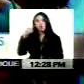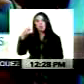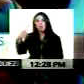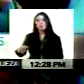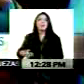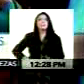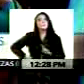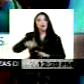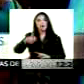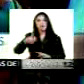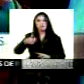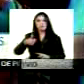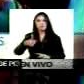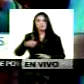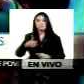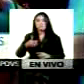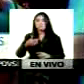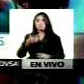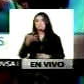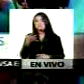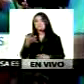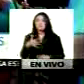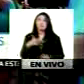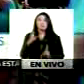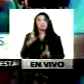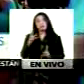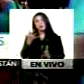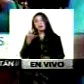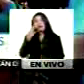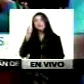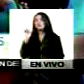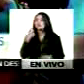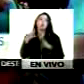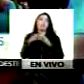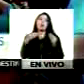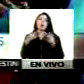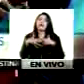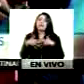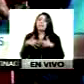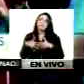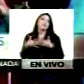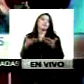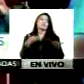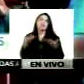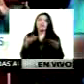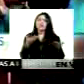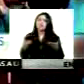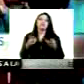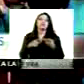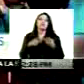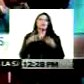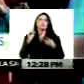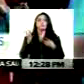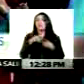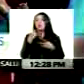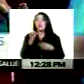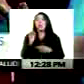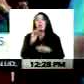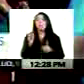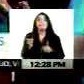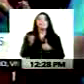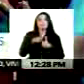sectores. Esto va a abarcar, es nuestra aspiración, todas las empresas que produzcan bienes y servicios de consumo masivo o de primera